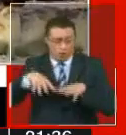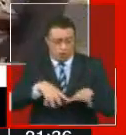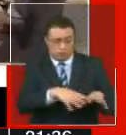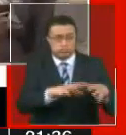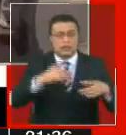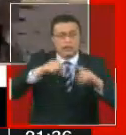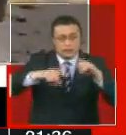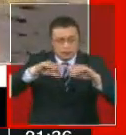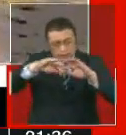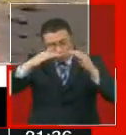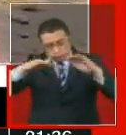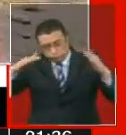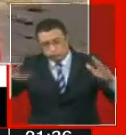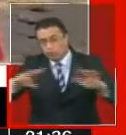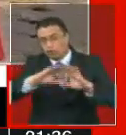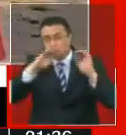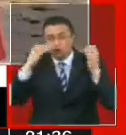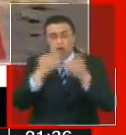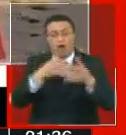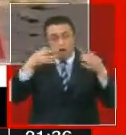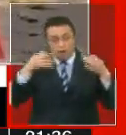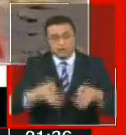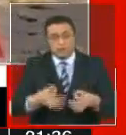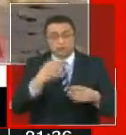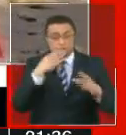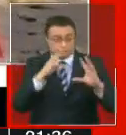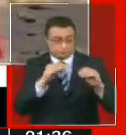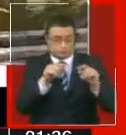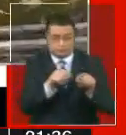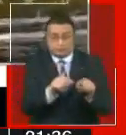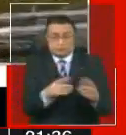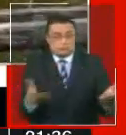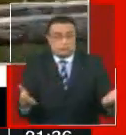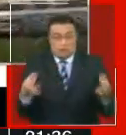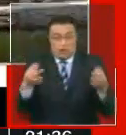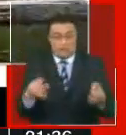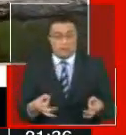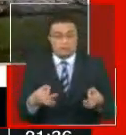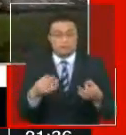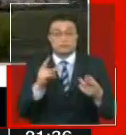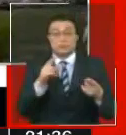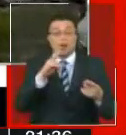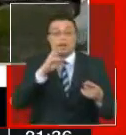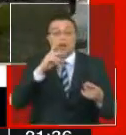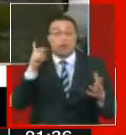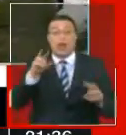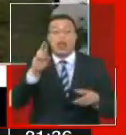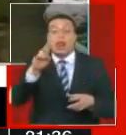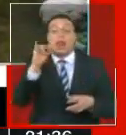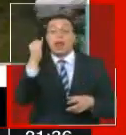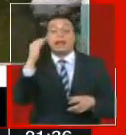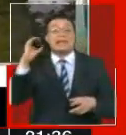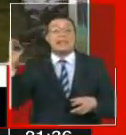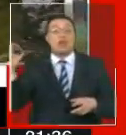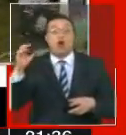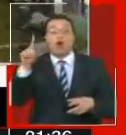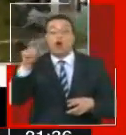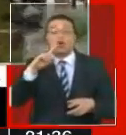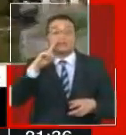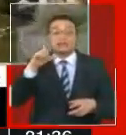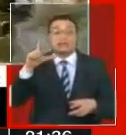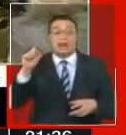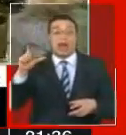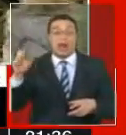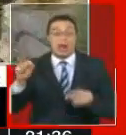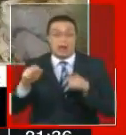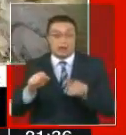geológicos confirman la discusión que es el eje de este pleito es decir la naturaleza de Río del silala eh la verdad es que